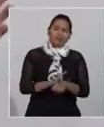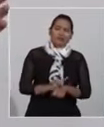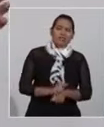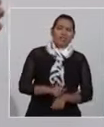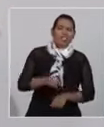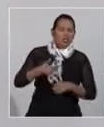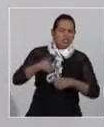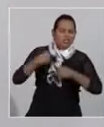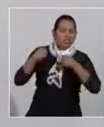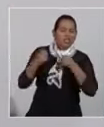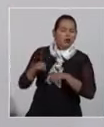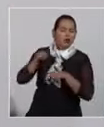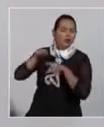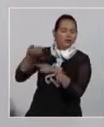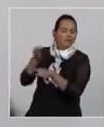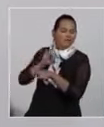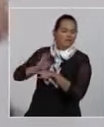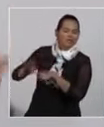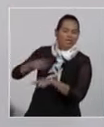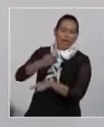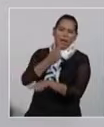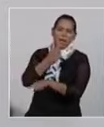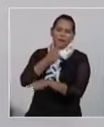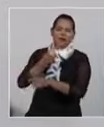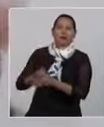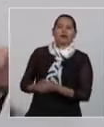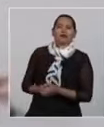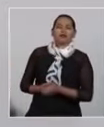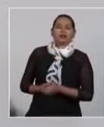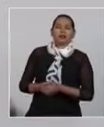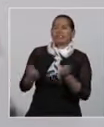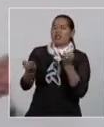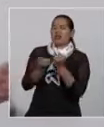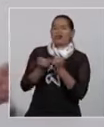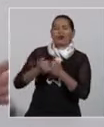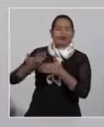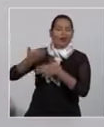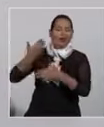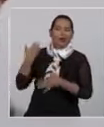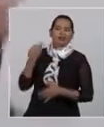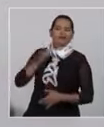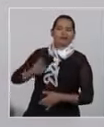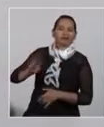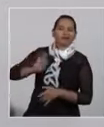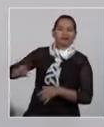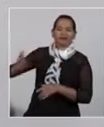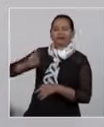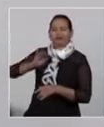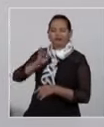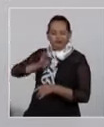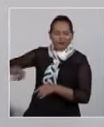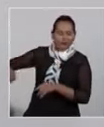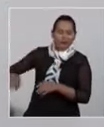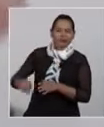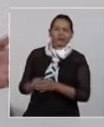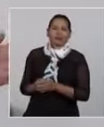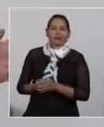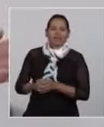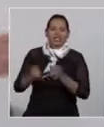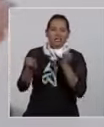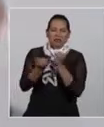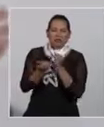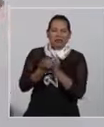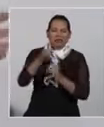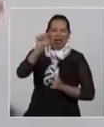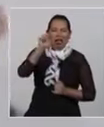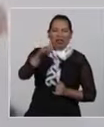cual hablabas muy mal hace tiempo, como traicionaste a los chuchos y has traicionado al PRD y traicionaste a Moreno Valle. Eres como Anaya,